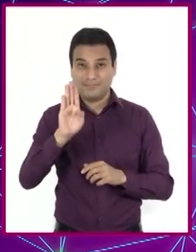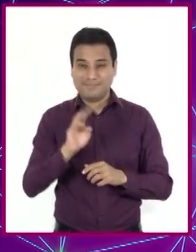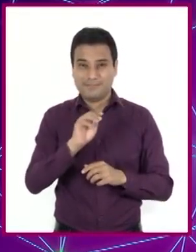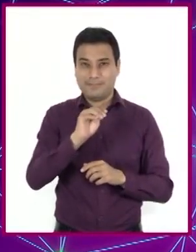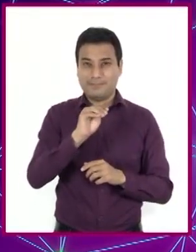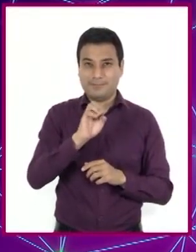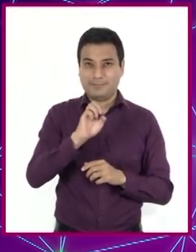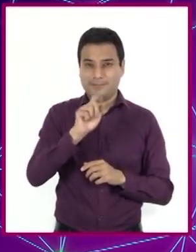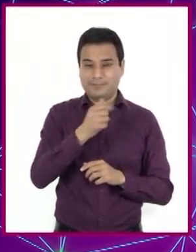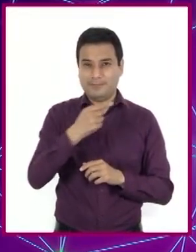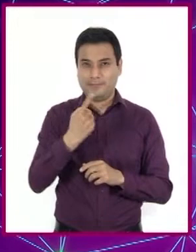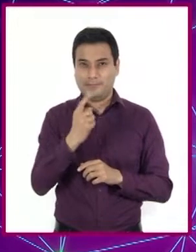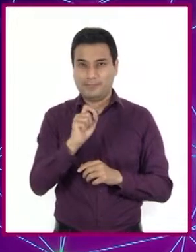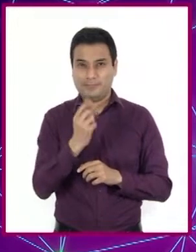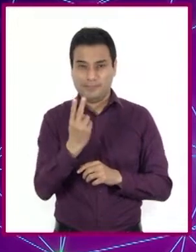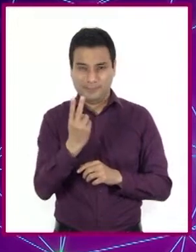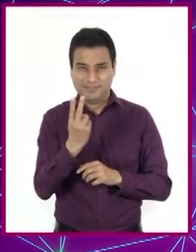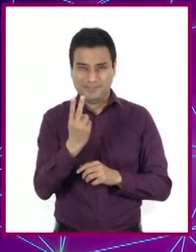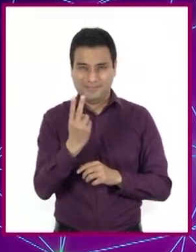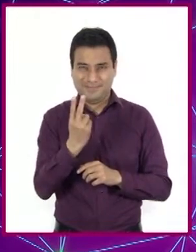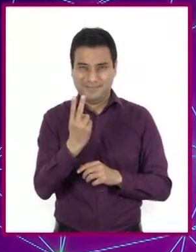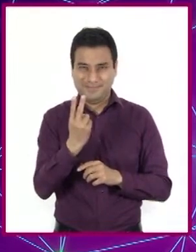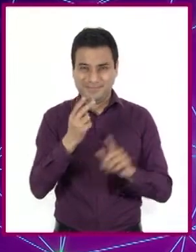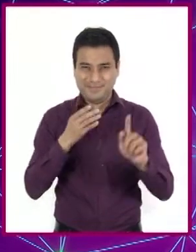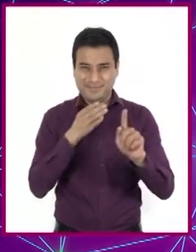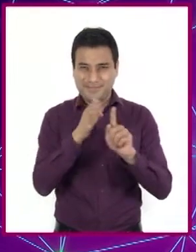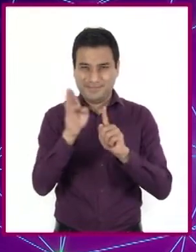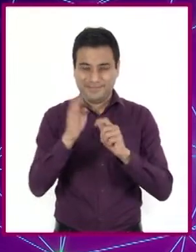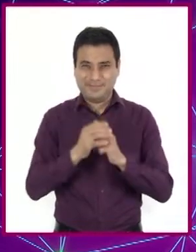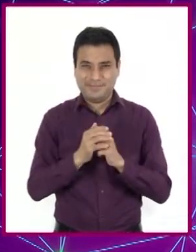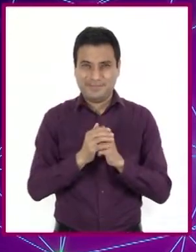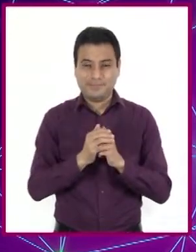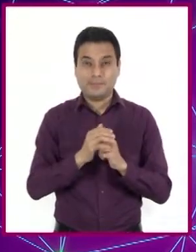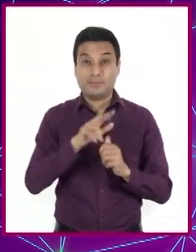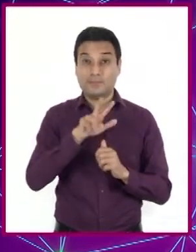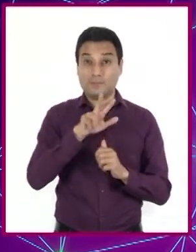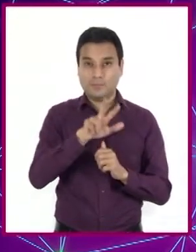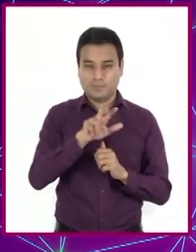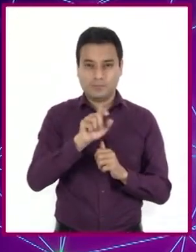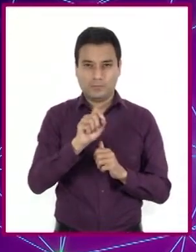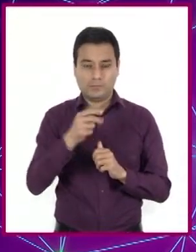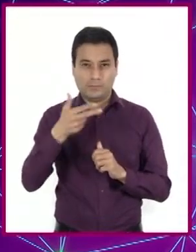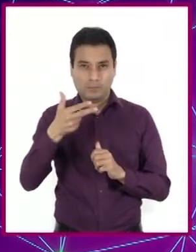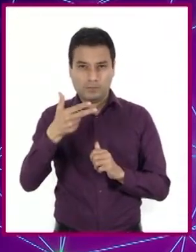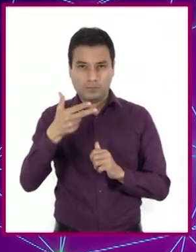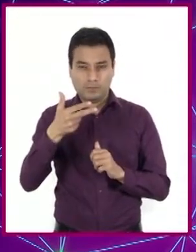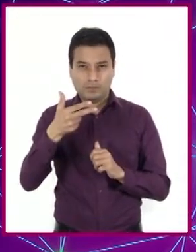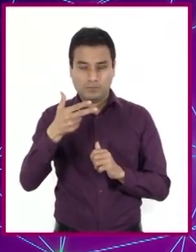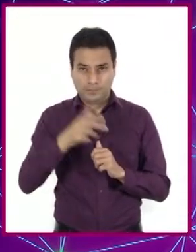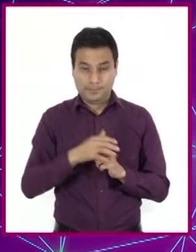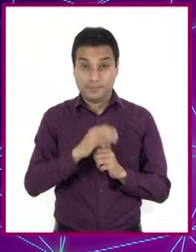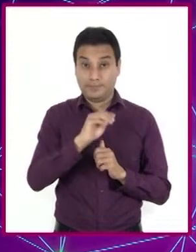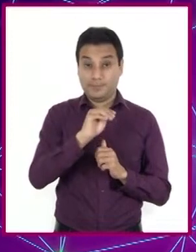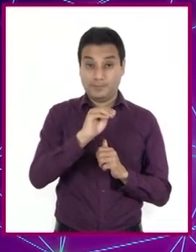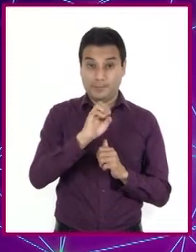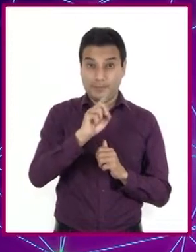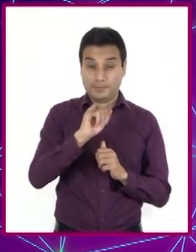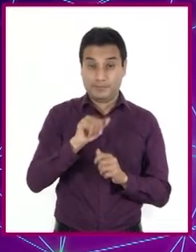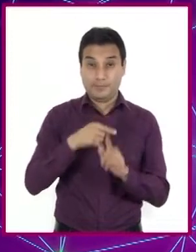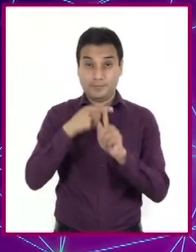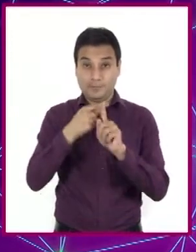media menos 1.2 unidades de la desviación media es 18.8 y la media